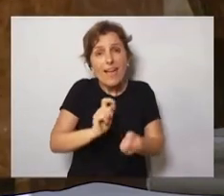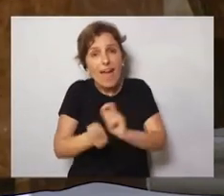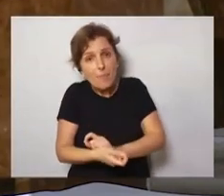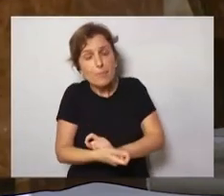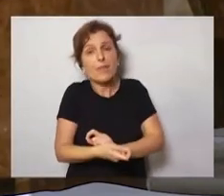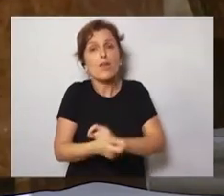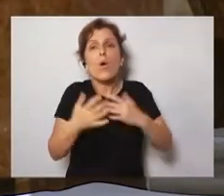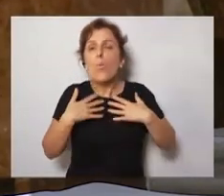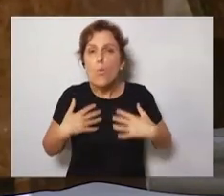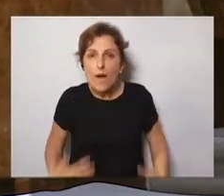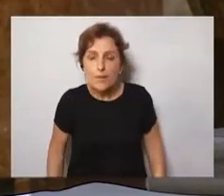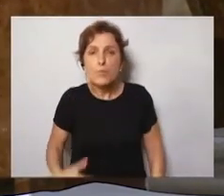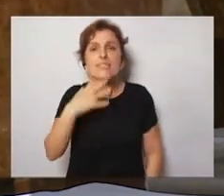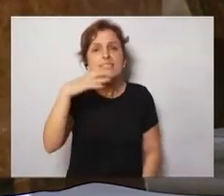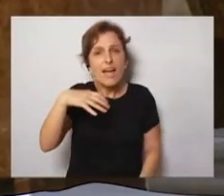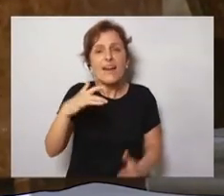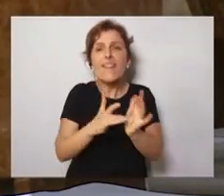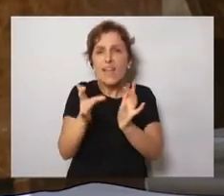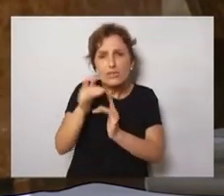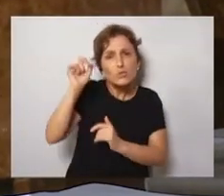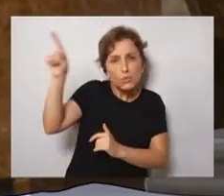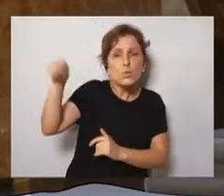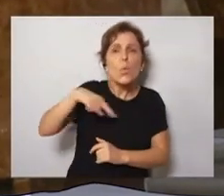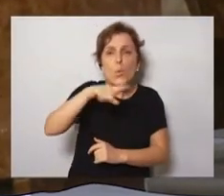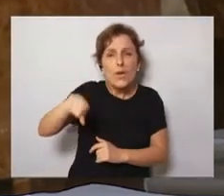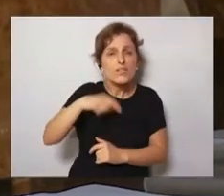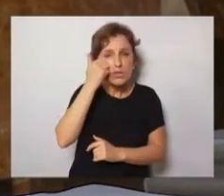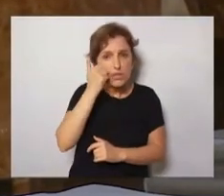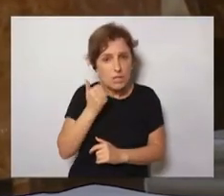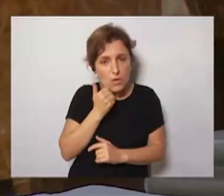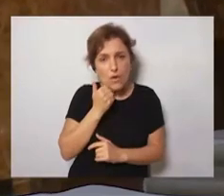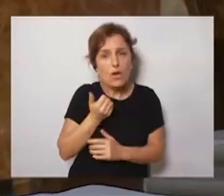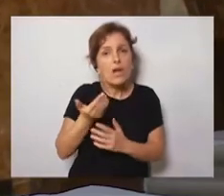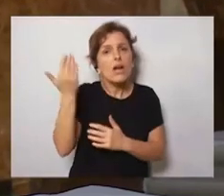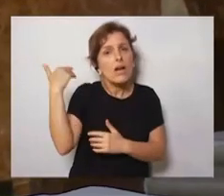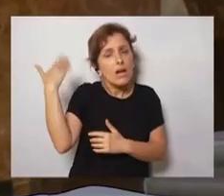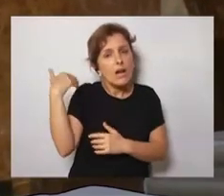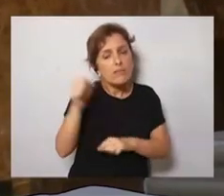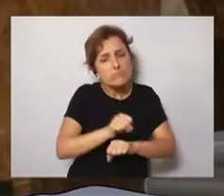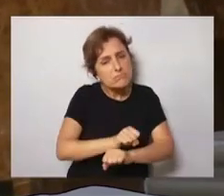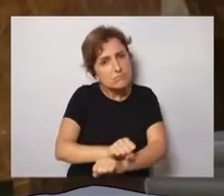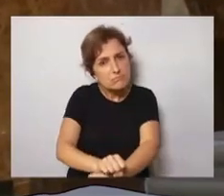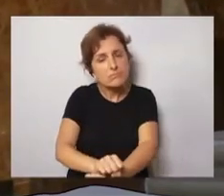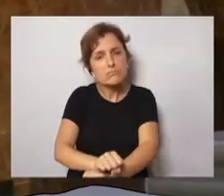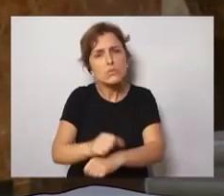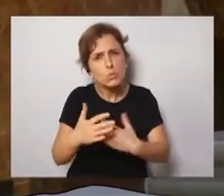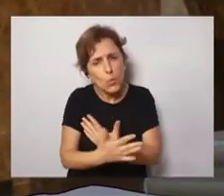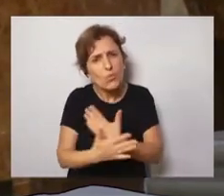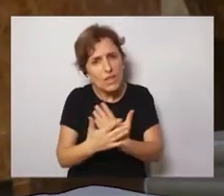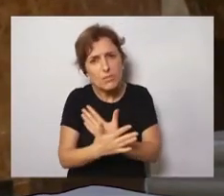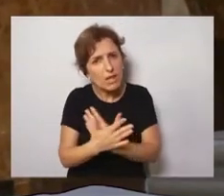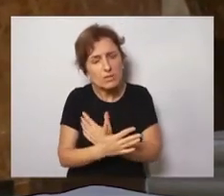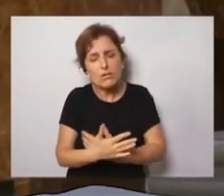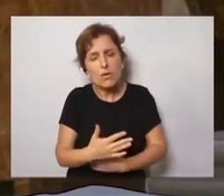mismo cuando iba a ser entregado a su pasión voluntariamente aceptada tomó pan dándote gracias lo partió